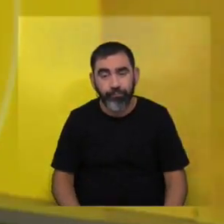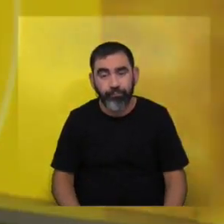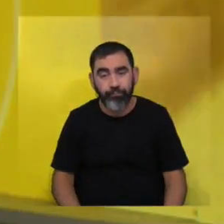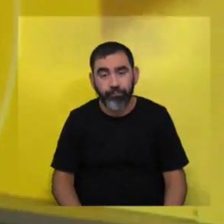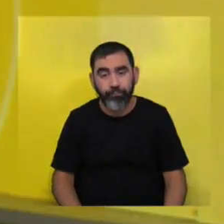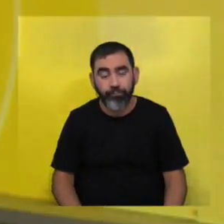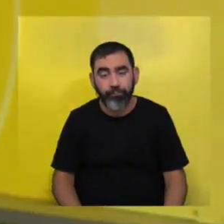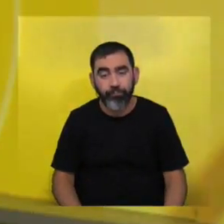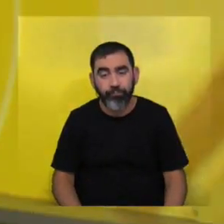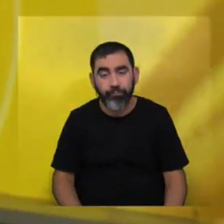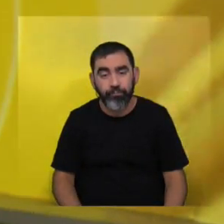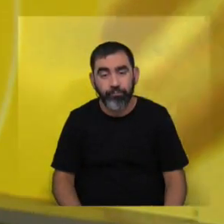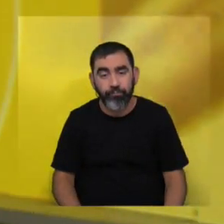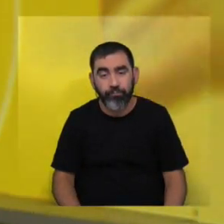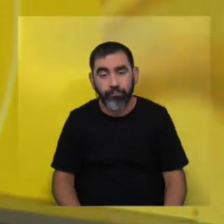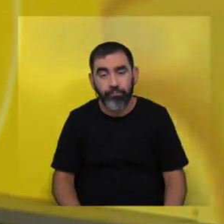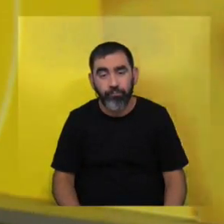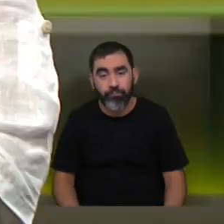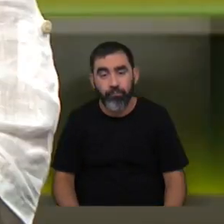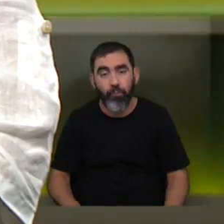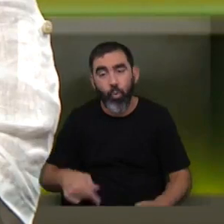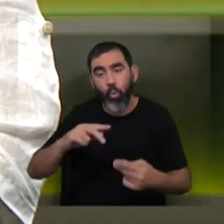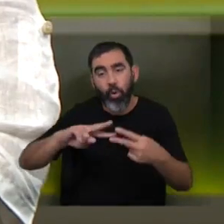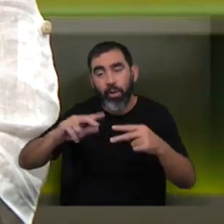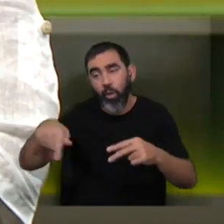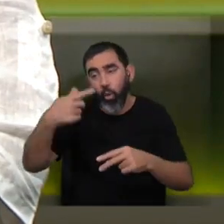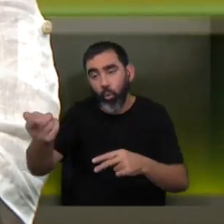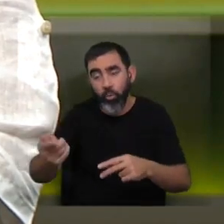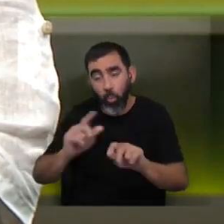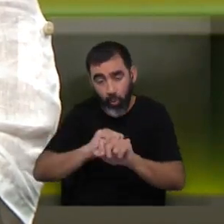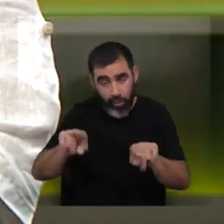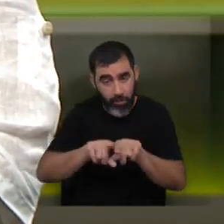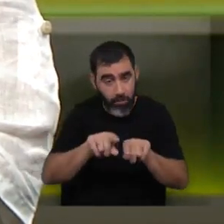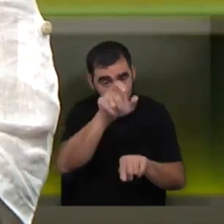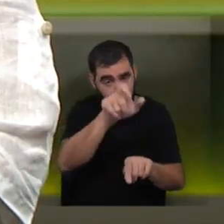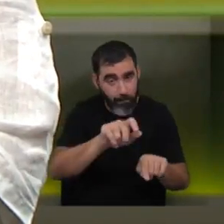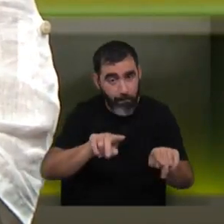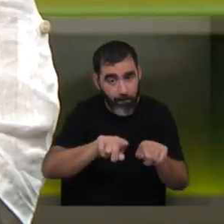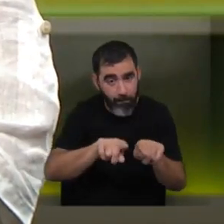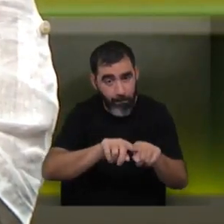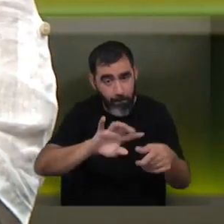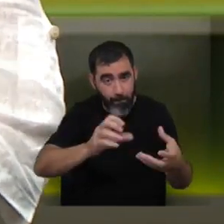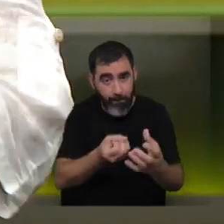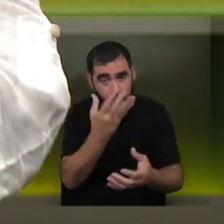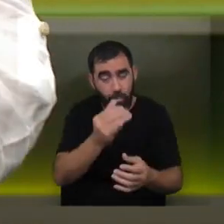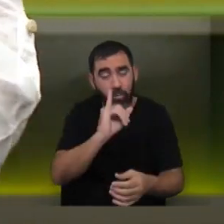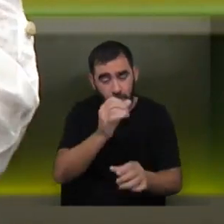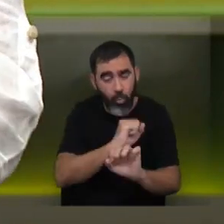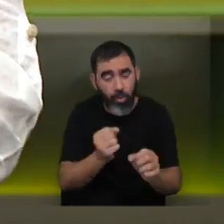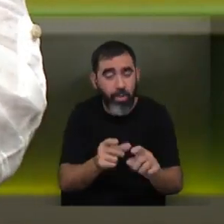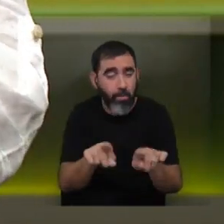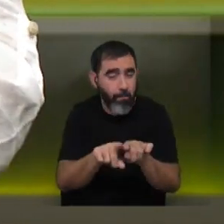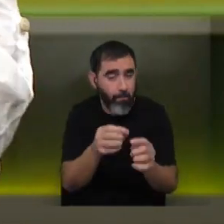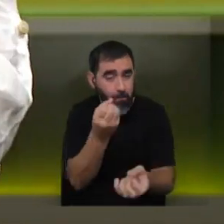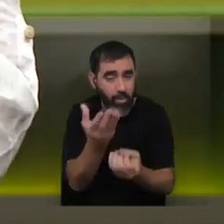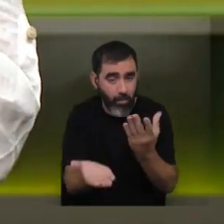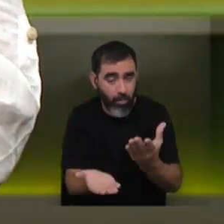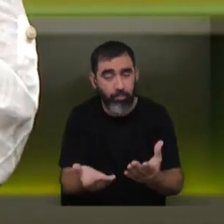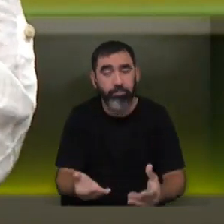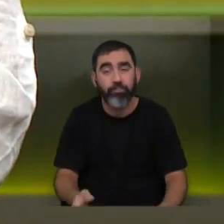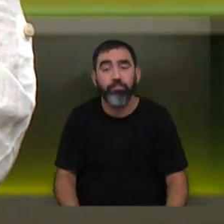como transgénico tiene genes de otra especie. No, lo que pasa es que en general nosotros para